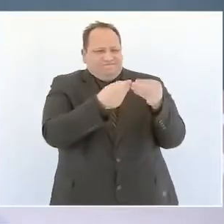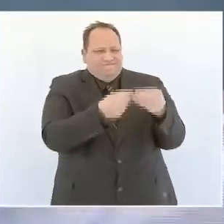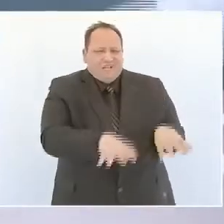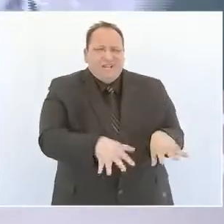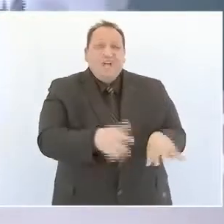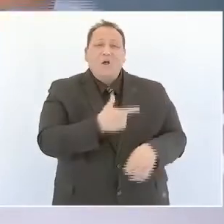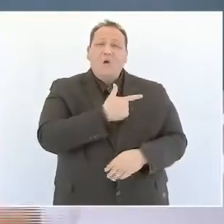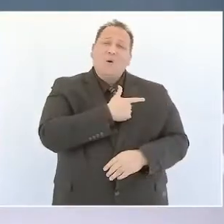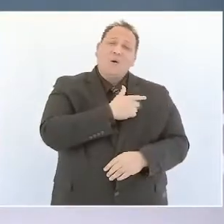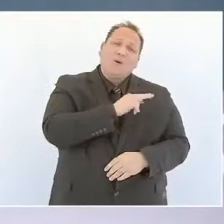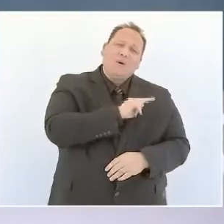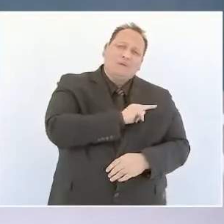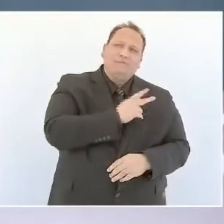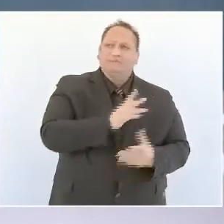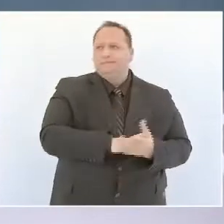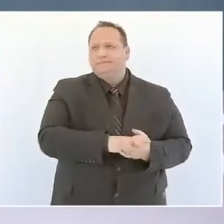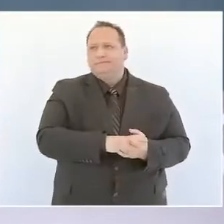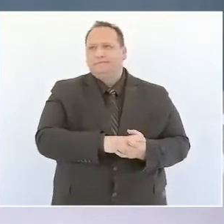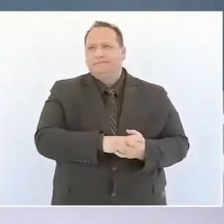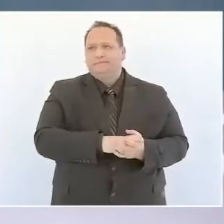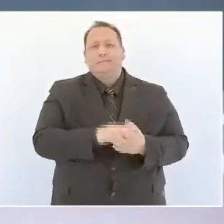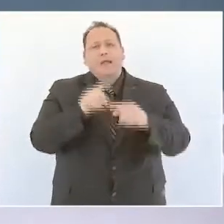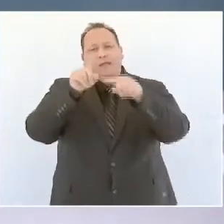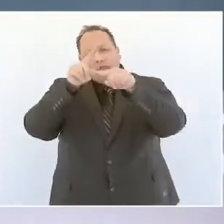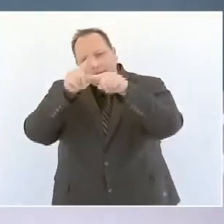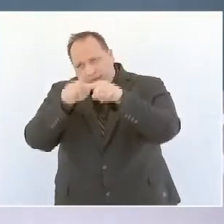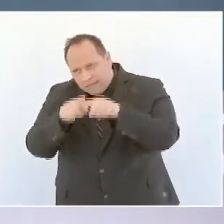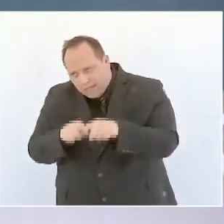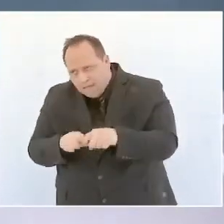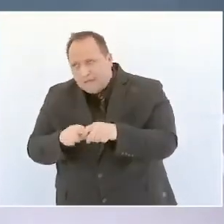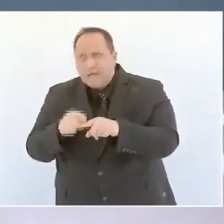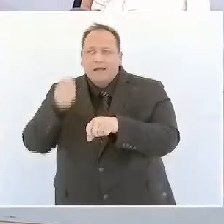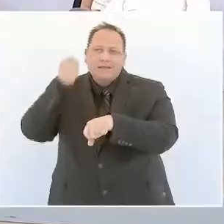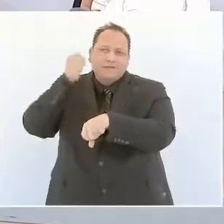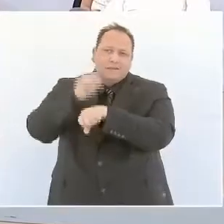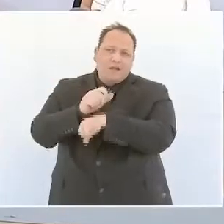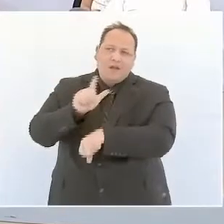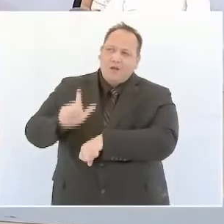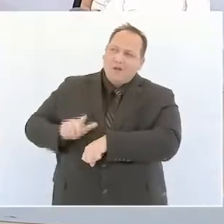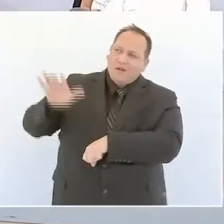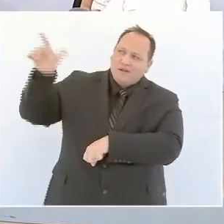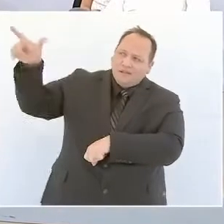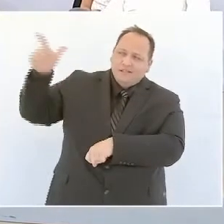la Guardia Nacional a depender de la Secretaría de Gobernación.